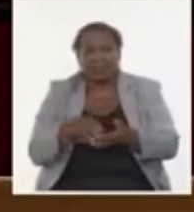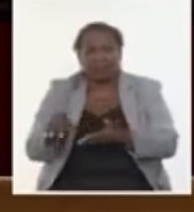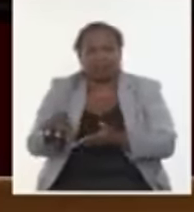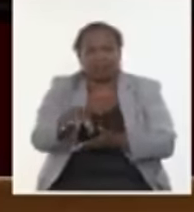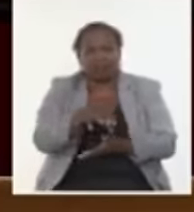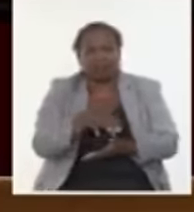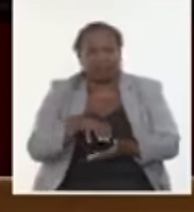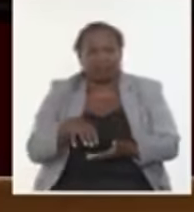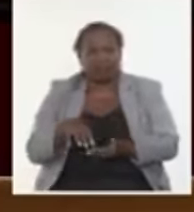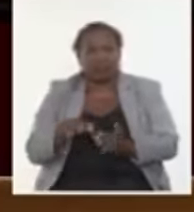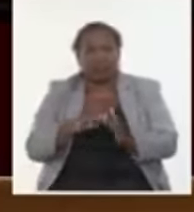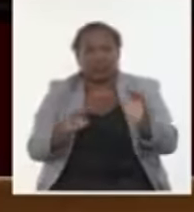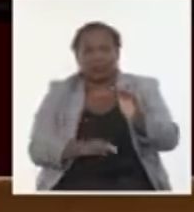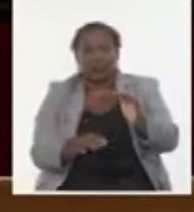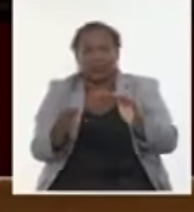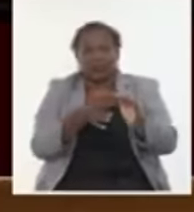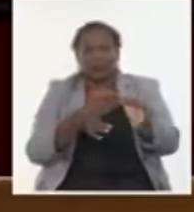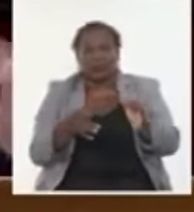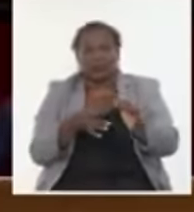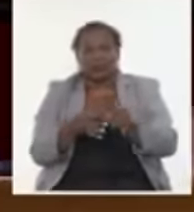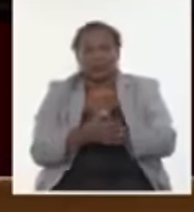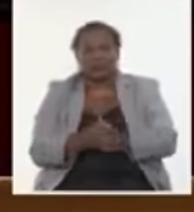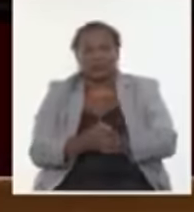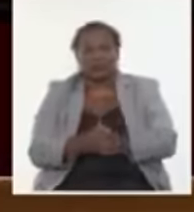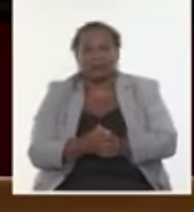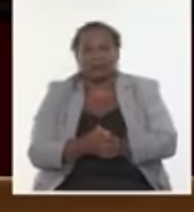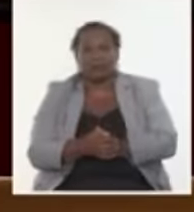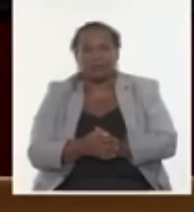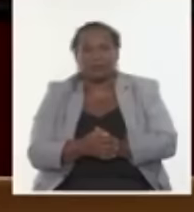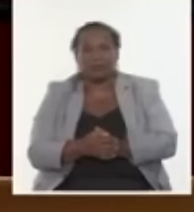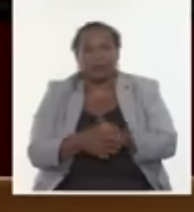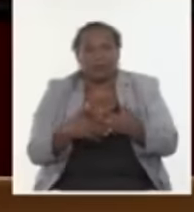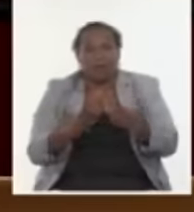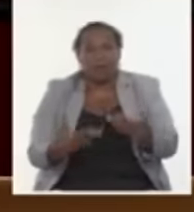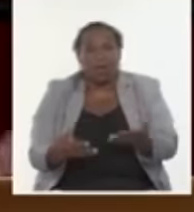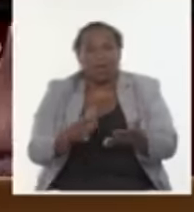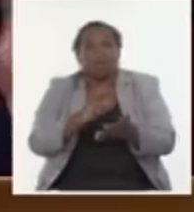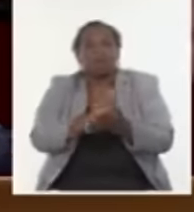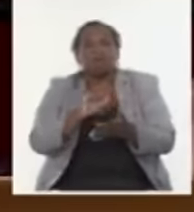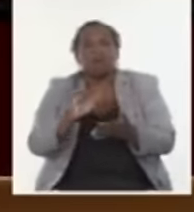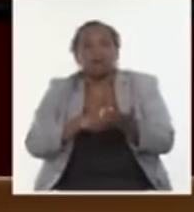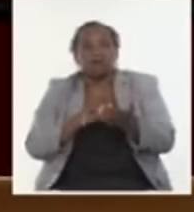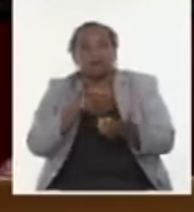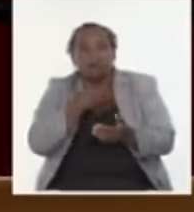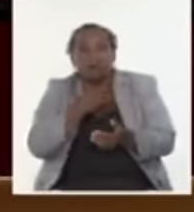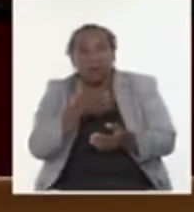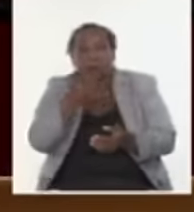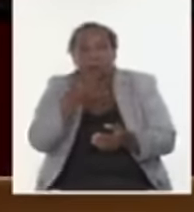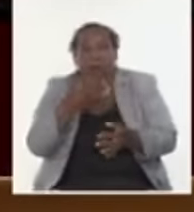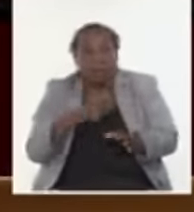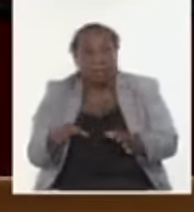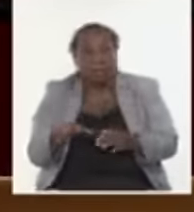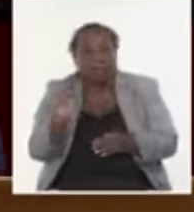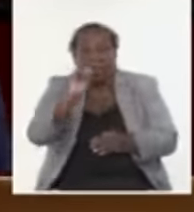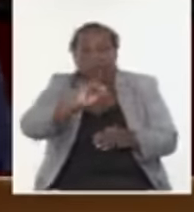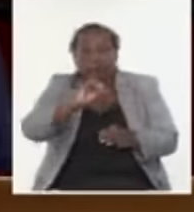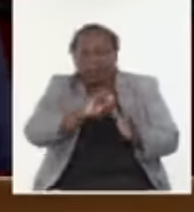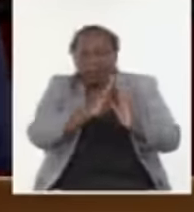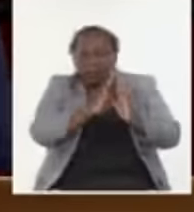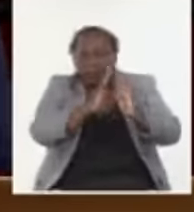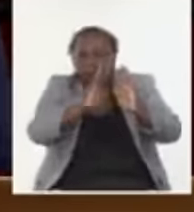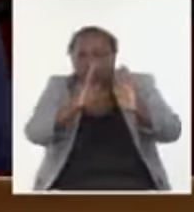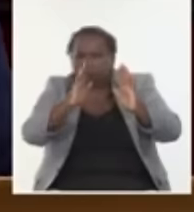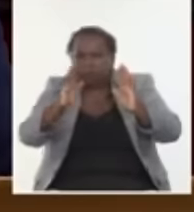hasta subordinar el municipio, cuáles incluso pudieran pasar a ser MIPYMES estatales, es decir, todo ese reordenamiento.